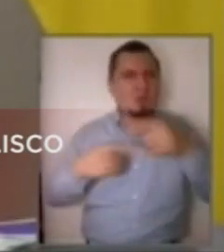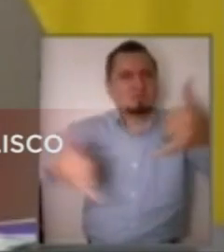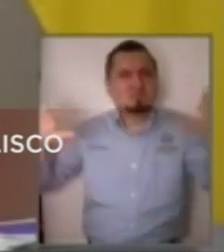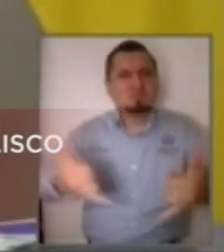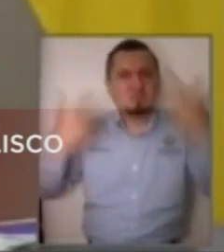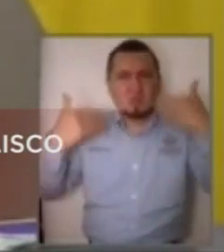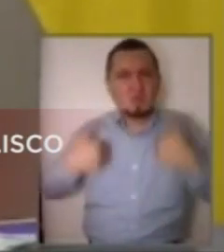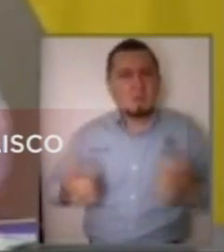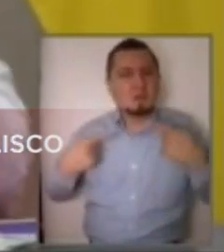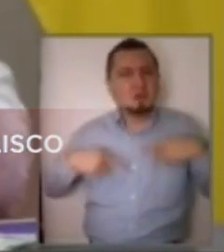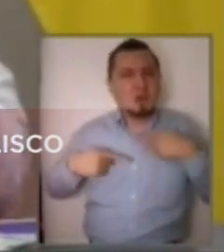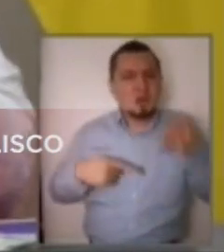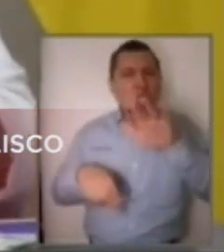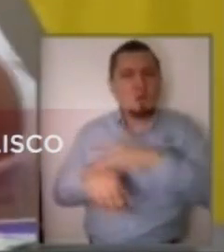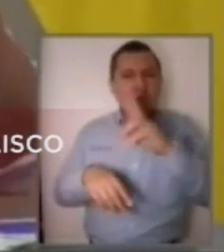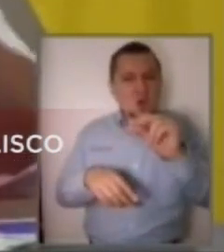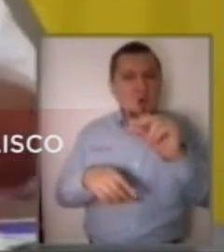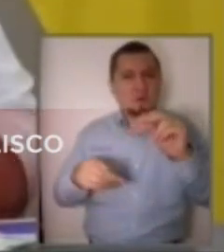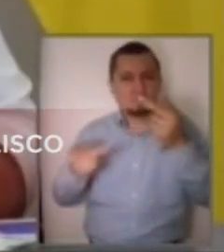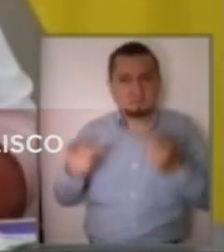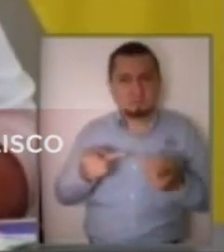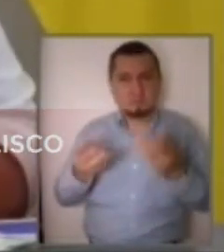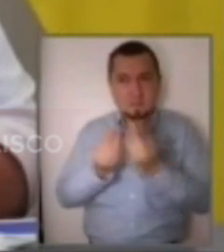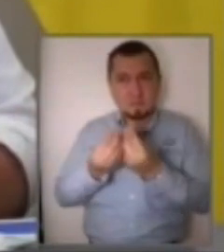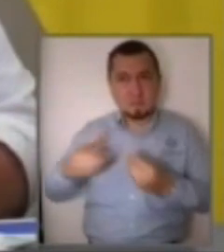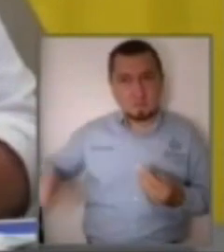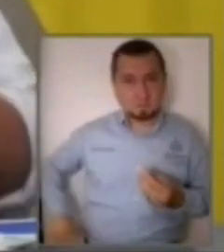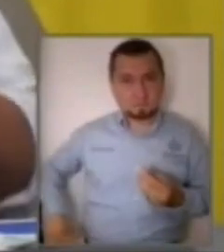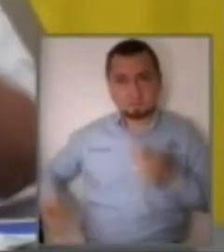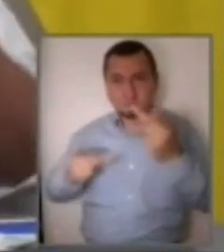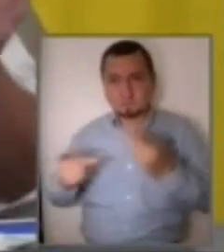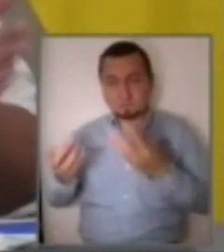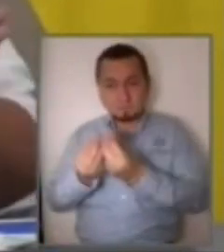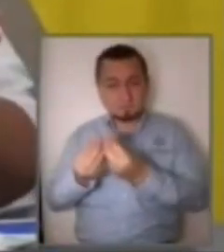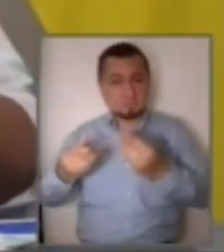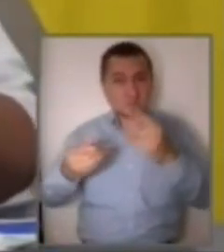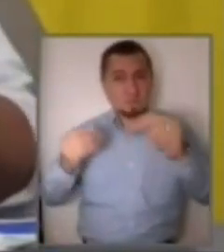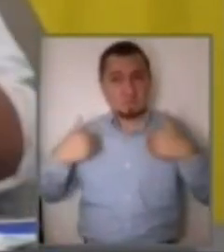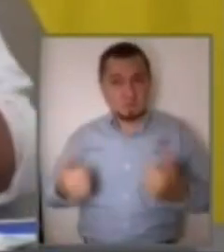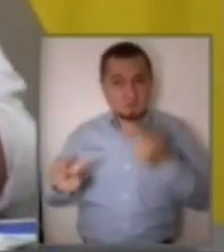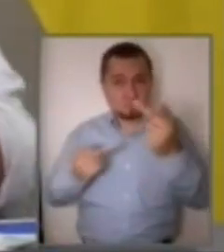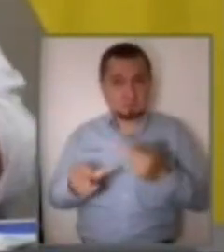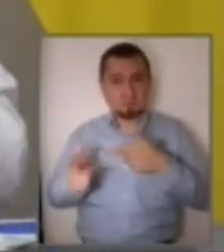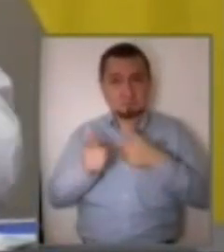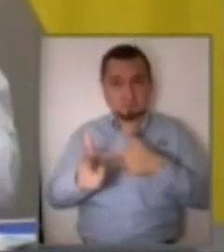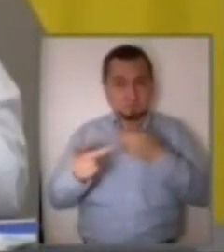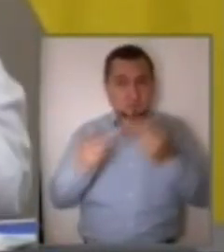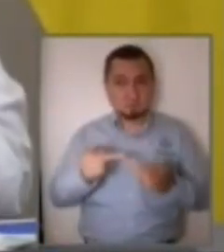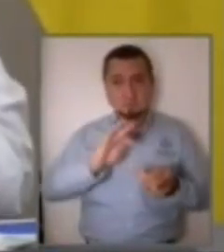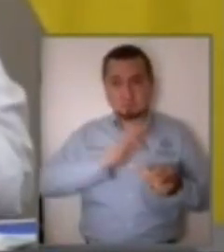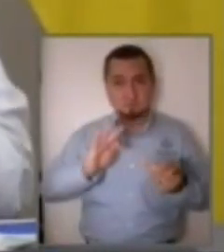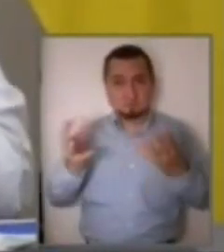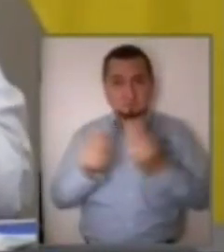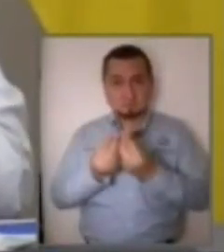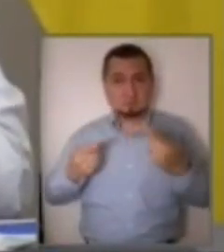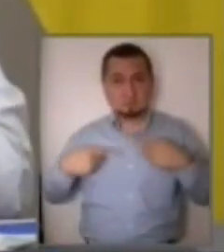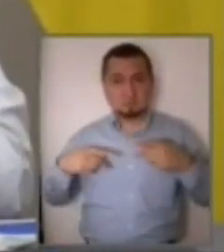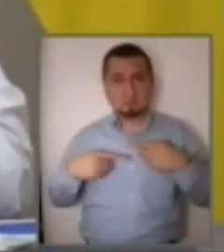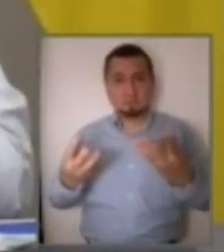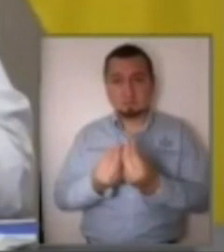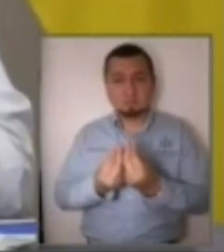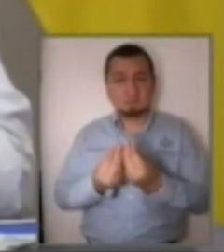cuestionar a quien no entienden el mensaje hay que cuestionar en lugar de siempre preguntarle al gobernante a las personas que no han entendido que si no nos ayudan este ejemplo se puede salir de control